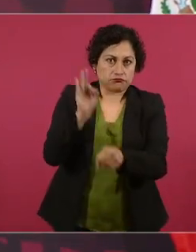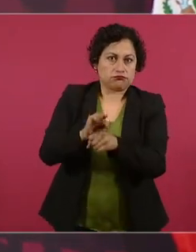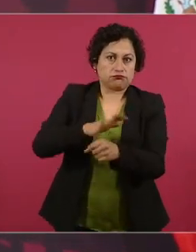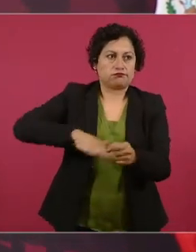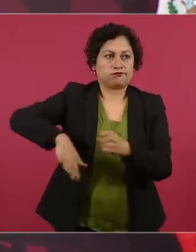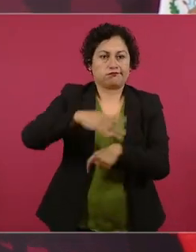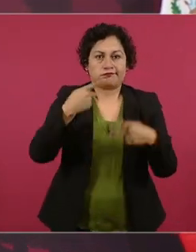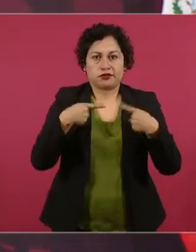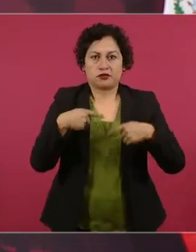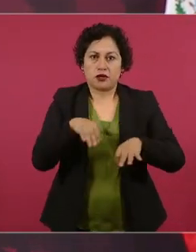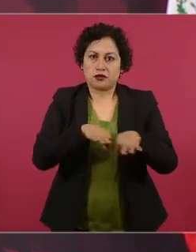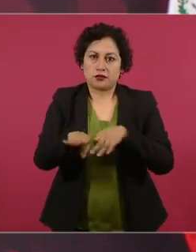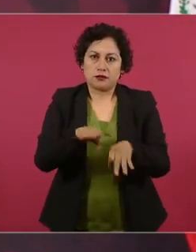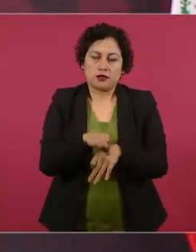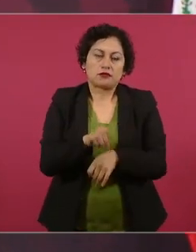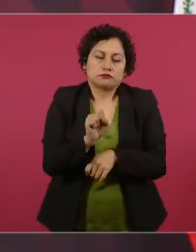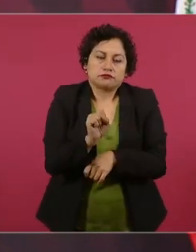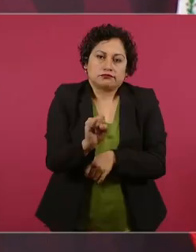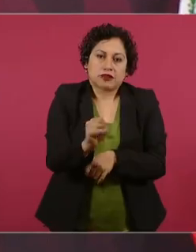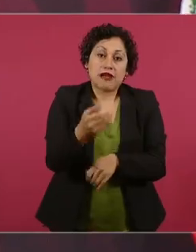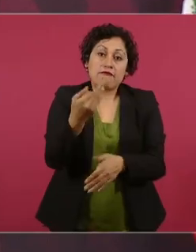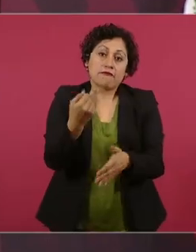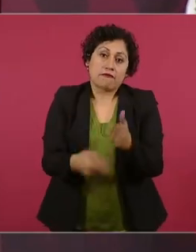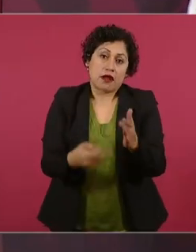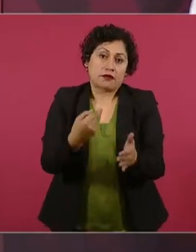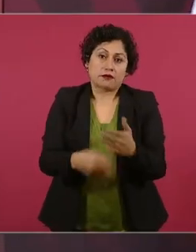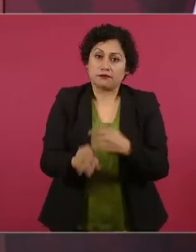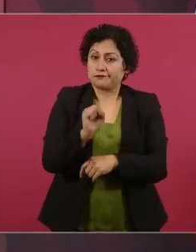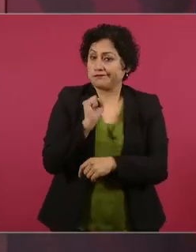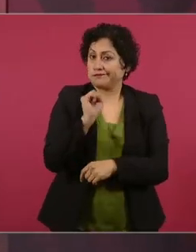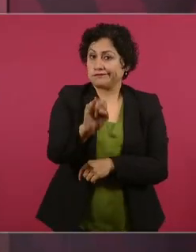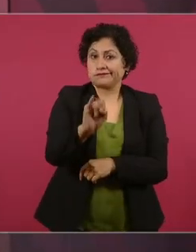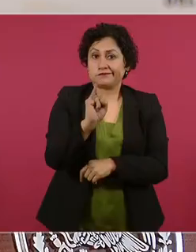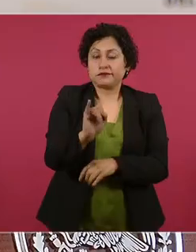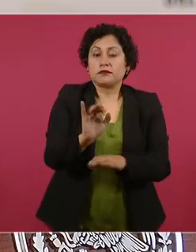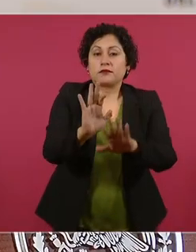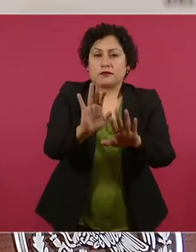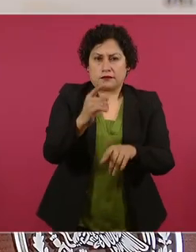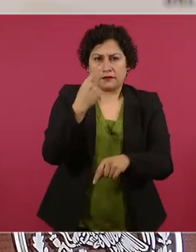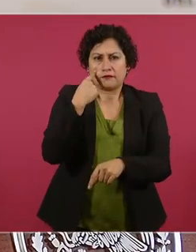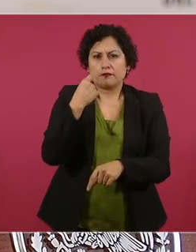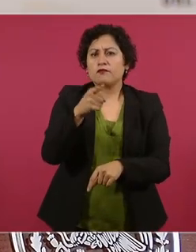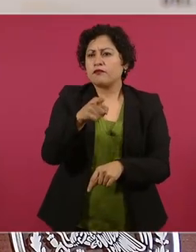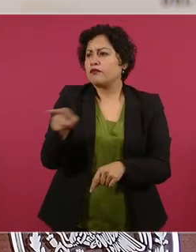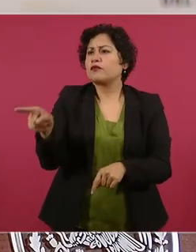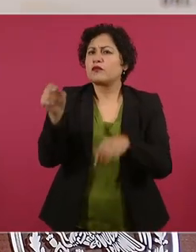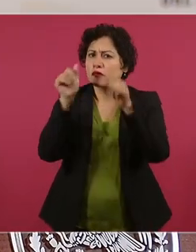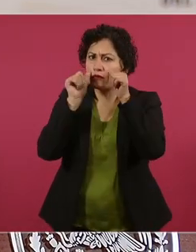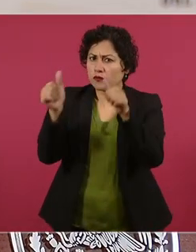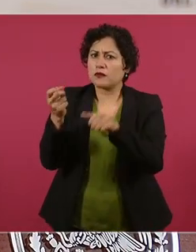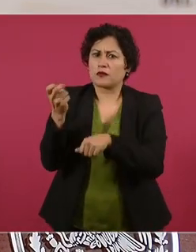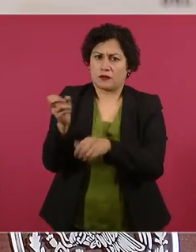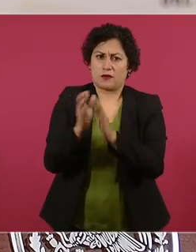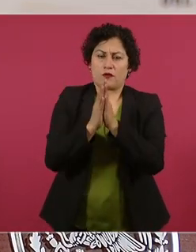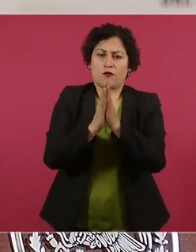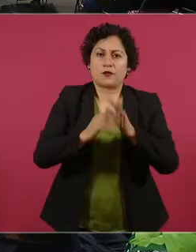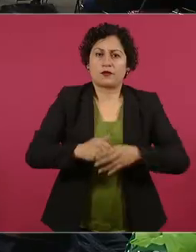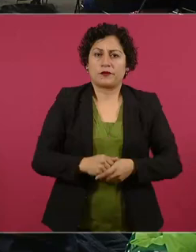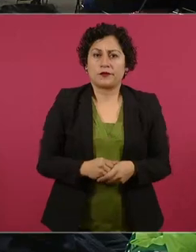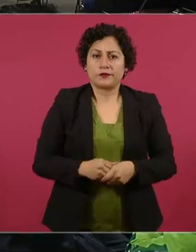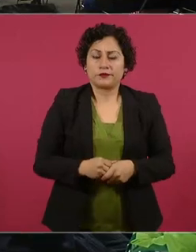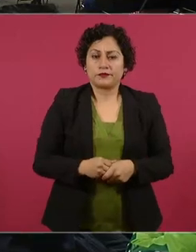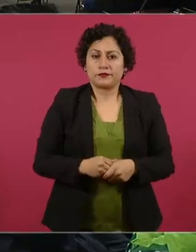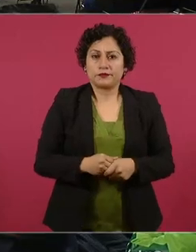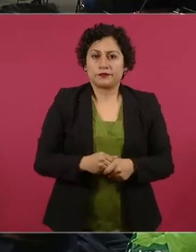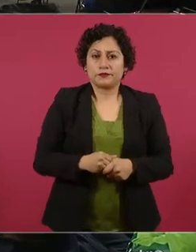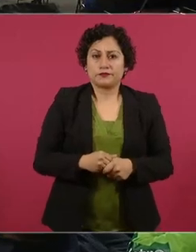se avanza. A ver si vemos de qué se trata, ¿no? Y vamos a atenderlo.